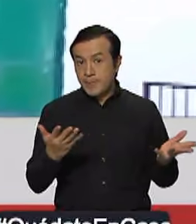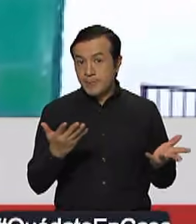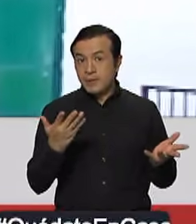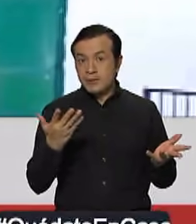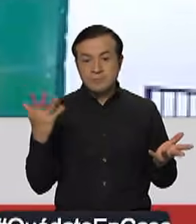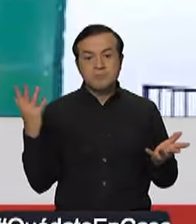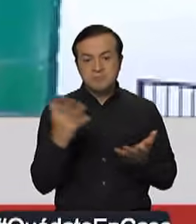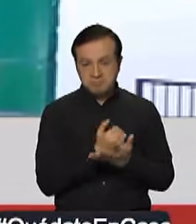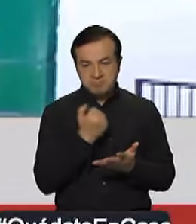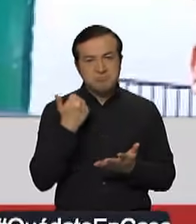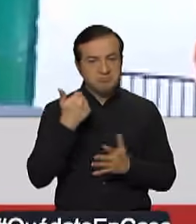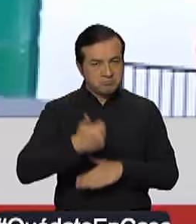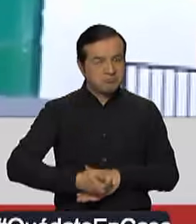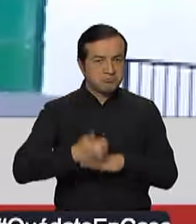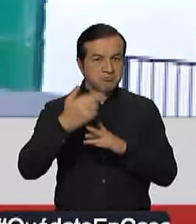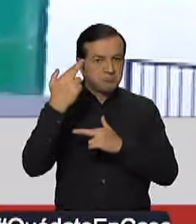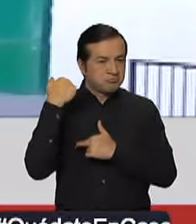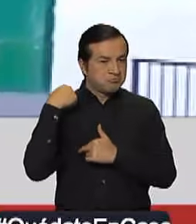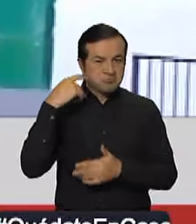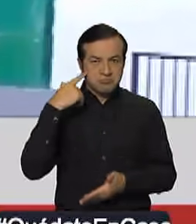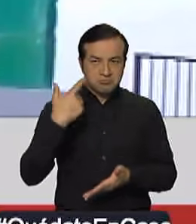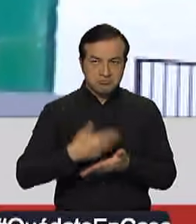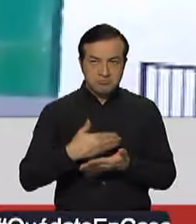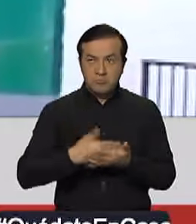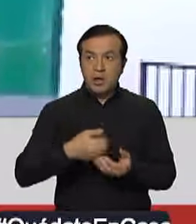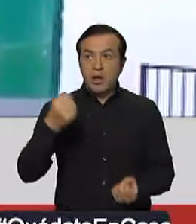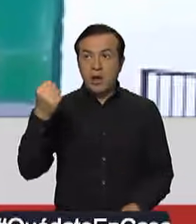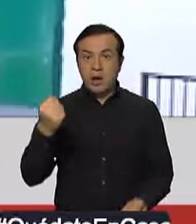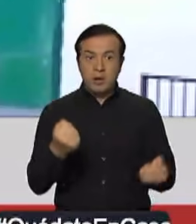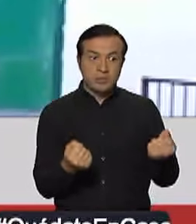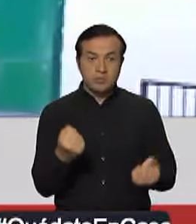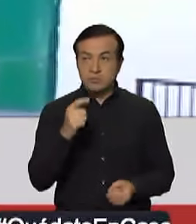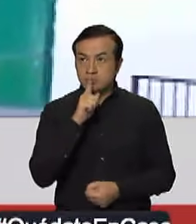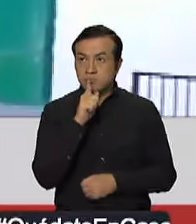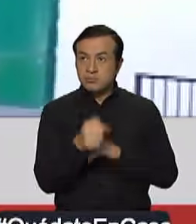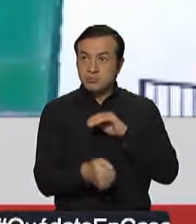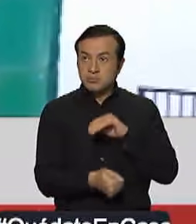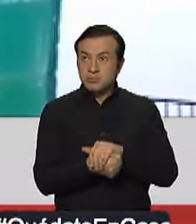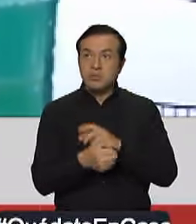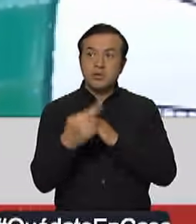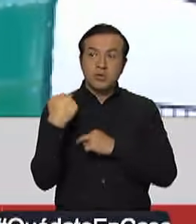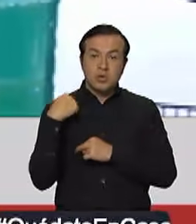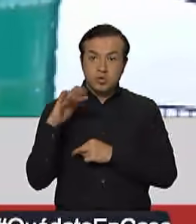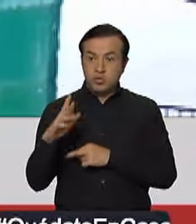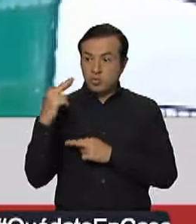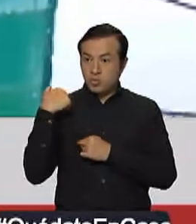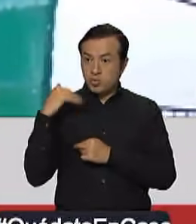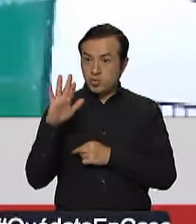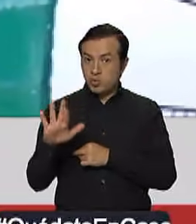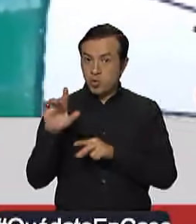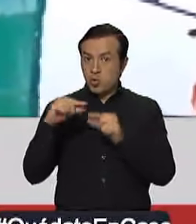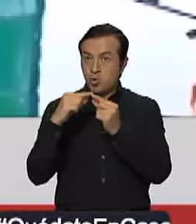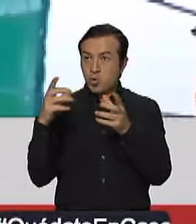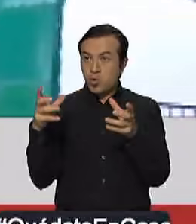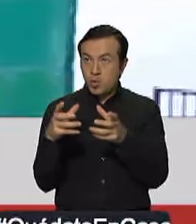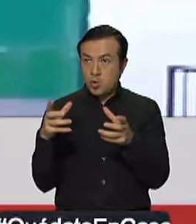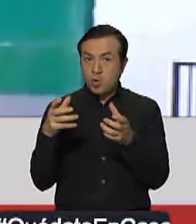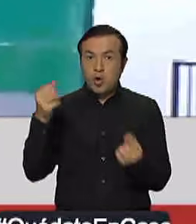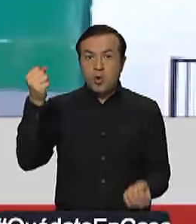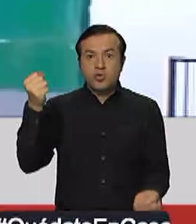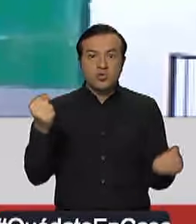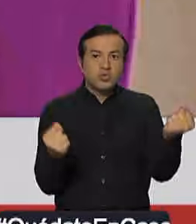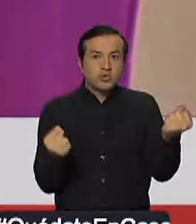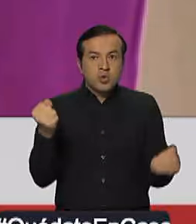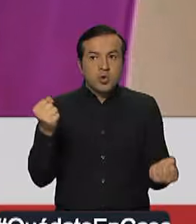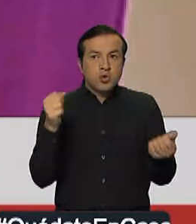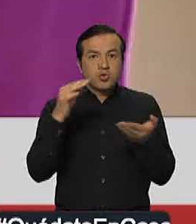puesto a órdenes de la autoridad competente. Ha evidenciado el vehículo que seguramente estuvo a cargo de él porque él pertenece al cuadro de conductores de la